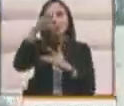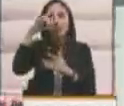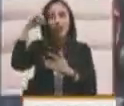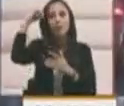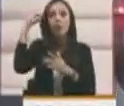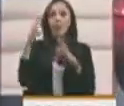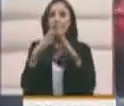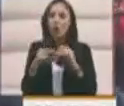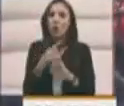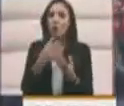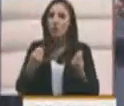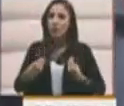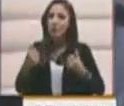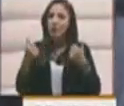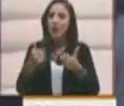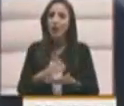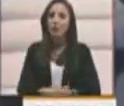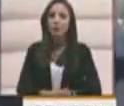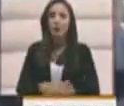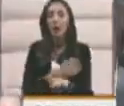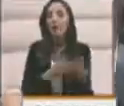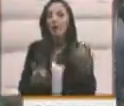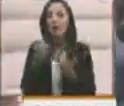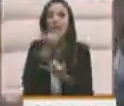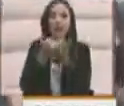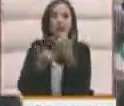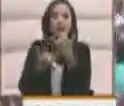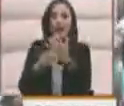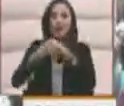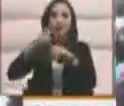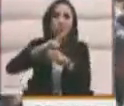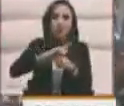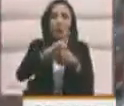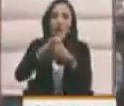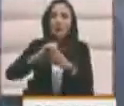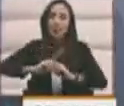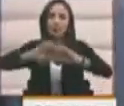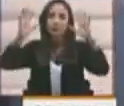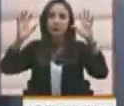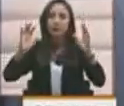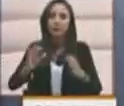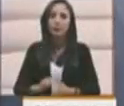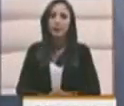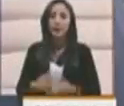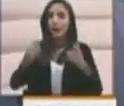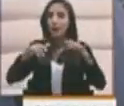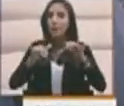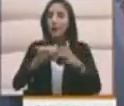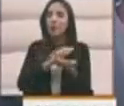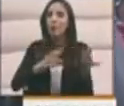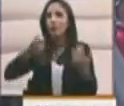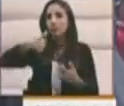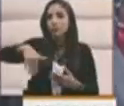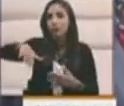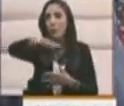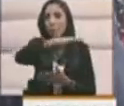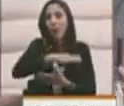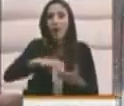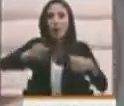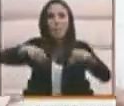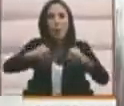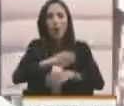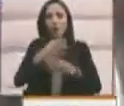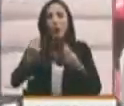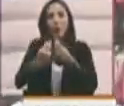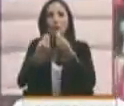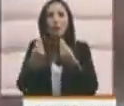Honor, detectaron ese fallido y ese magnicidio que le tiraron a nuestro presidente. Y aquí está un pueblo con la fuerza motorizada junto defendiendo